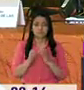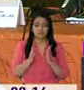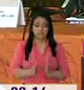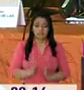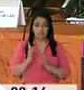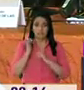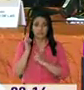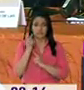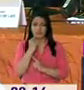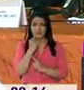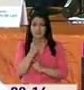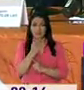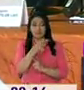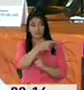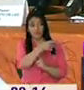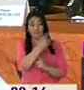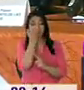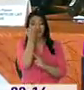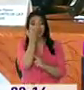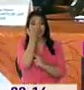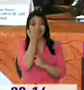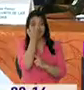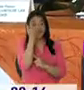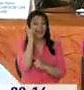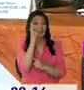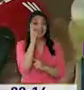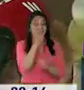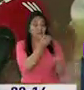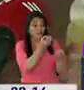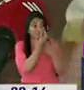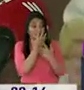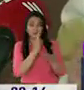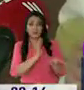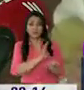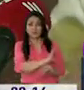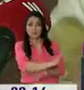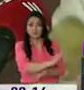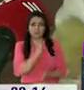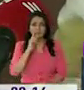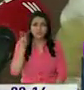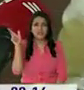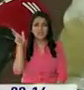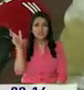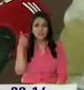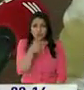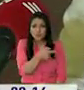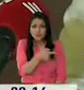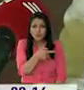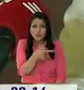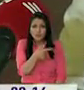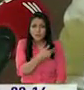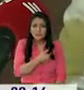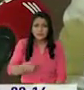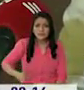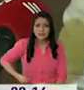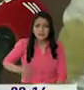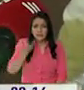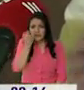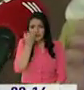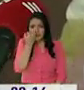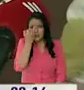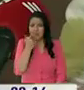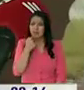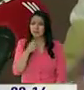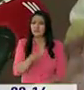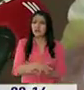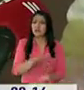rechazó enfáticamente el pronunciamiento hecho por el dirigente de la CONAIE. Yo lo escuchaba al señor Guerrera, el presidente de la CONAIE. No, si